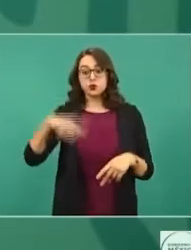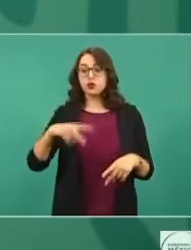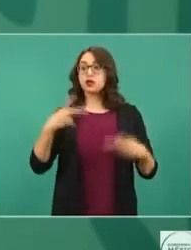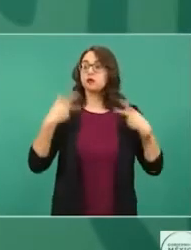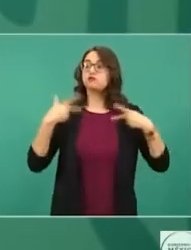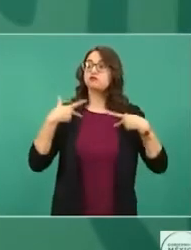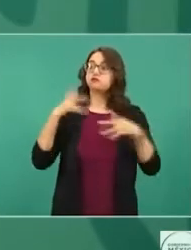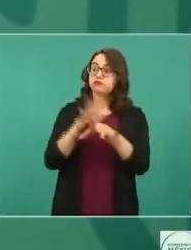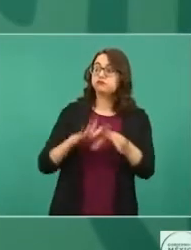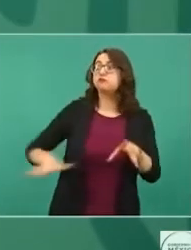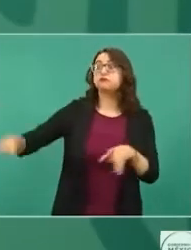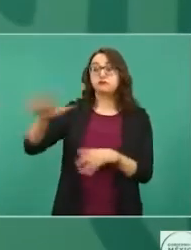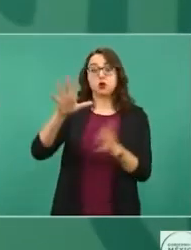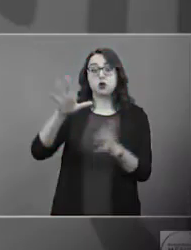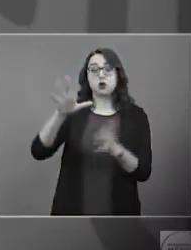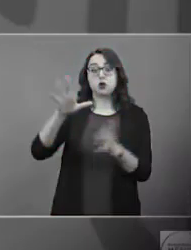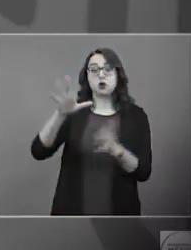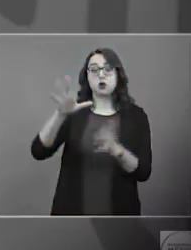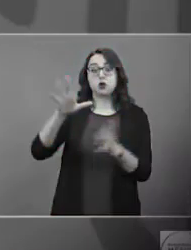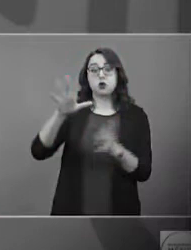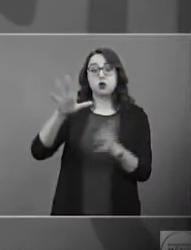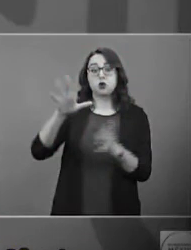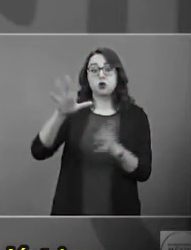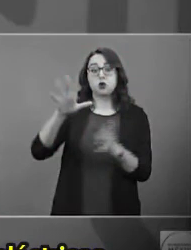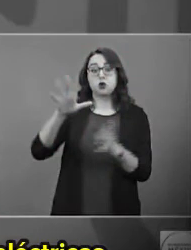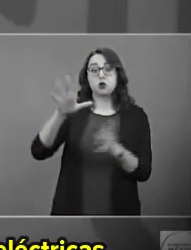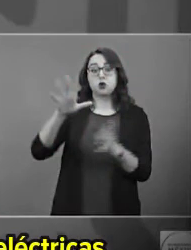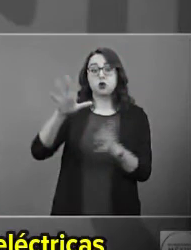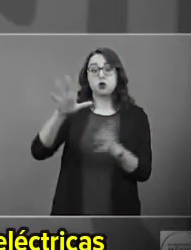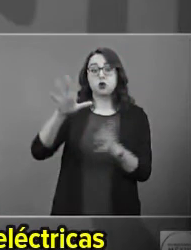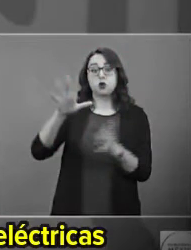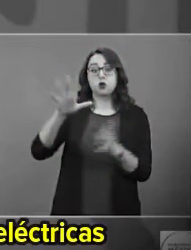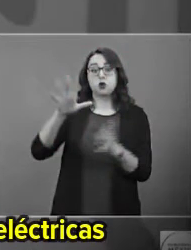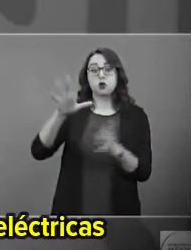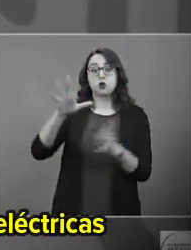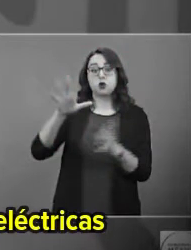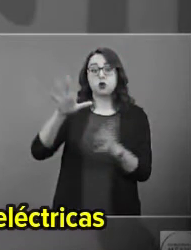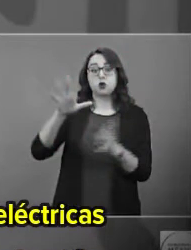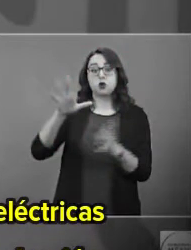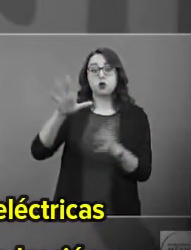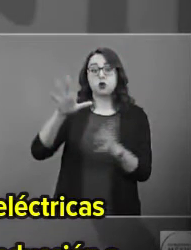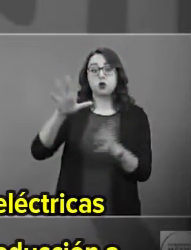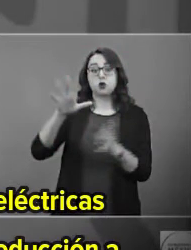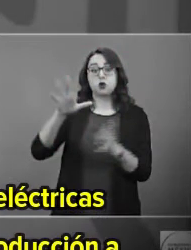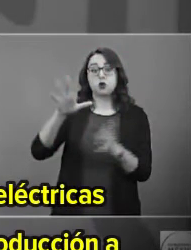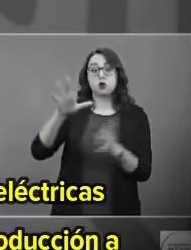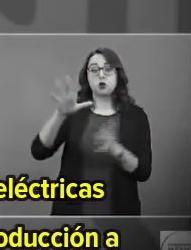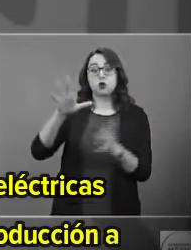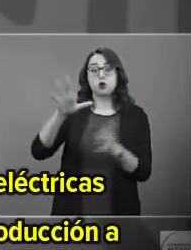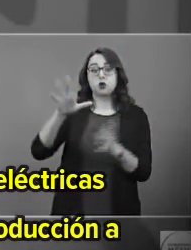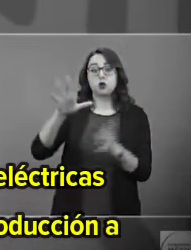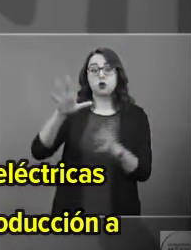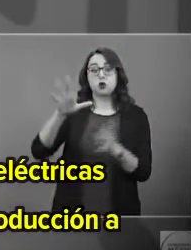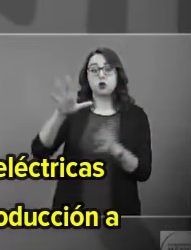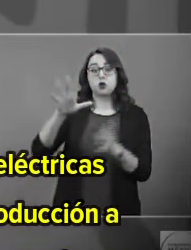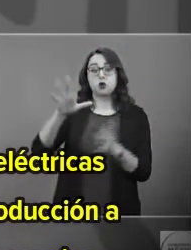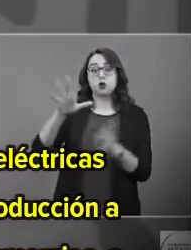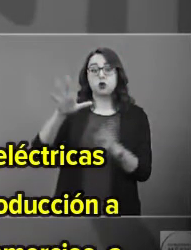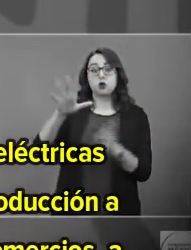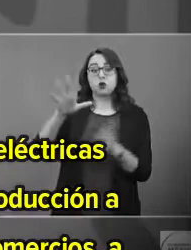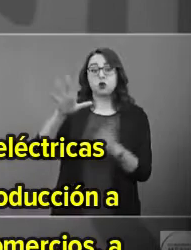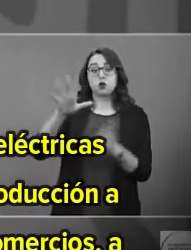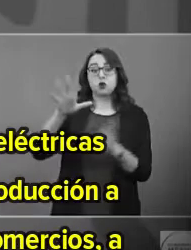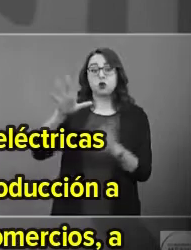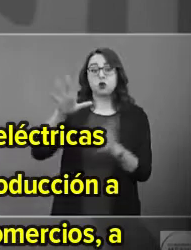reforma constitucional. Productores particulares privados de energía eléctricas renovables, agua, aire,